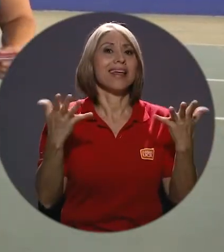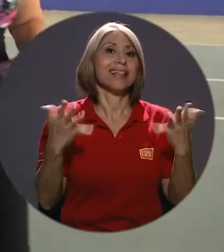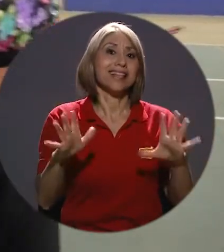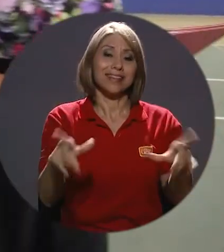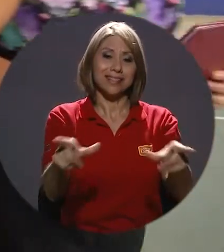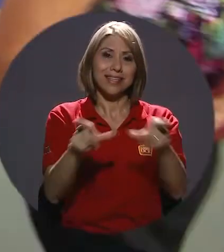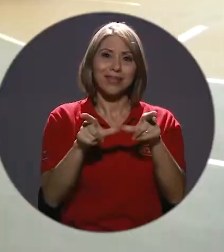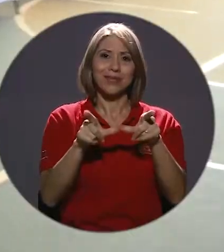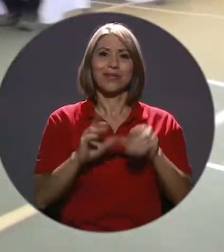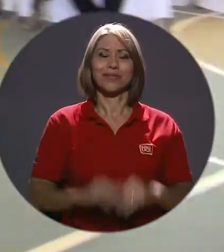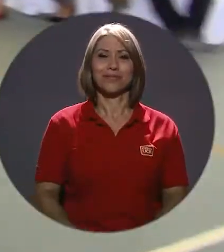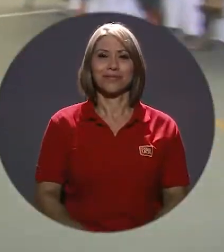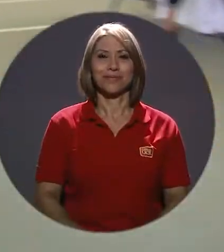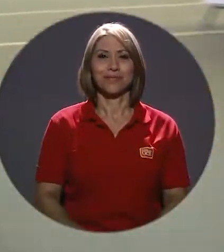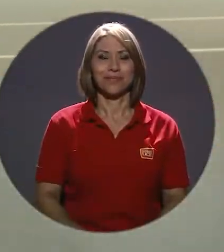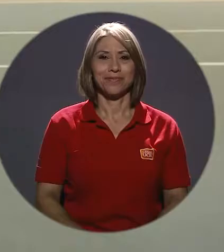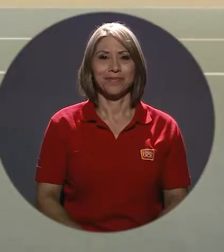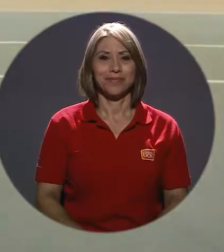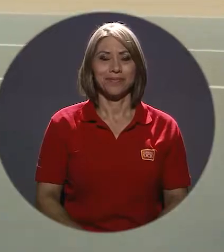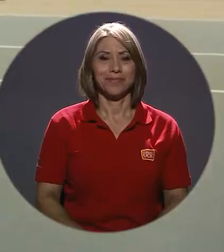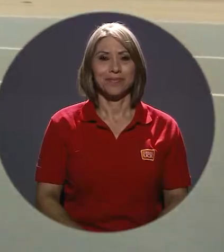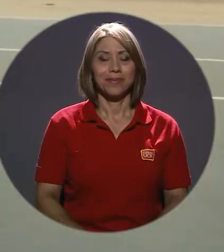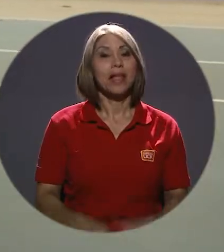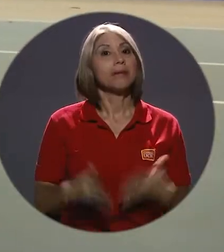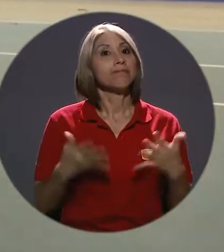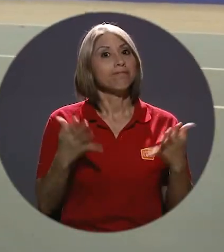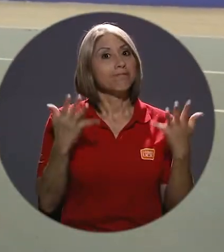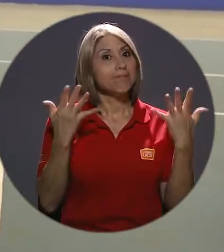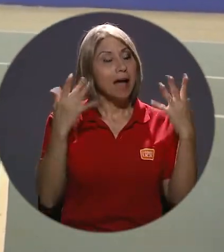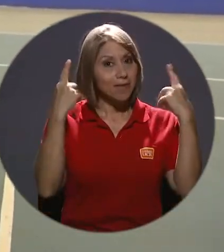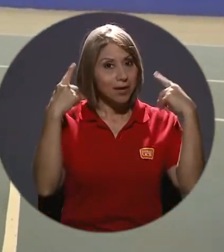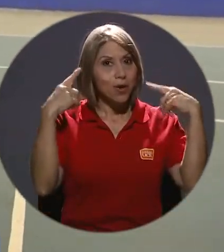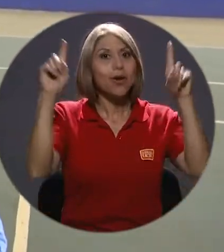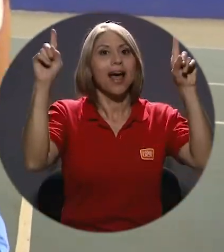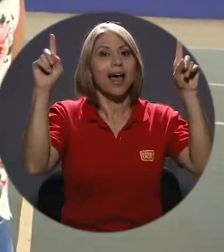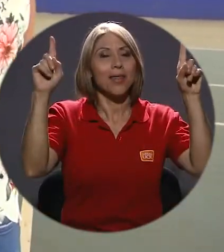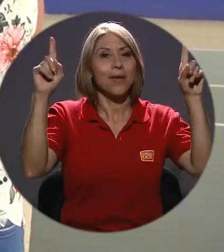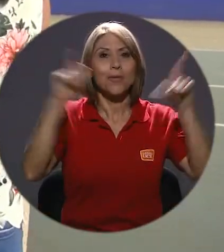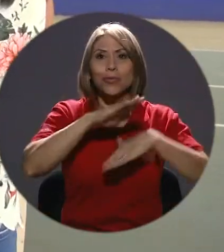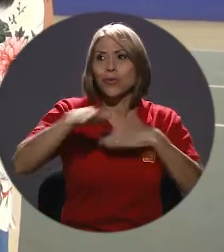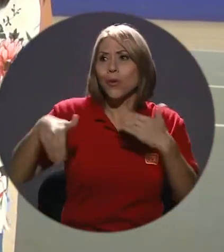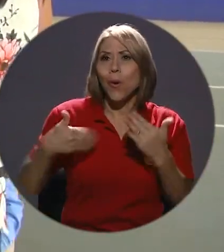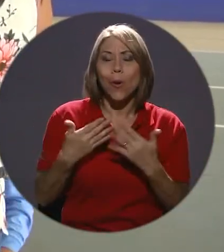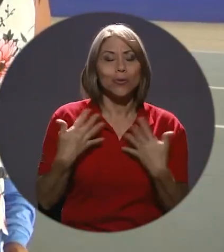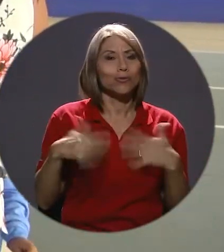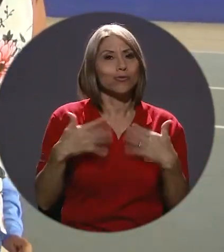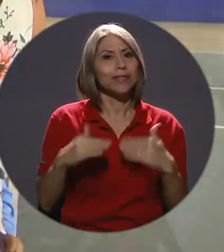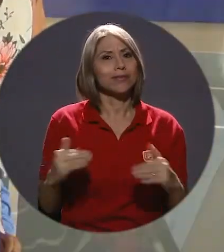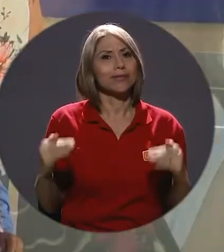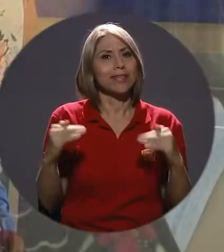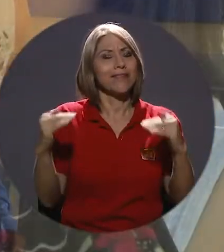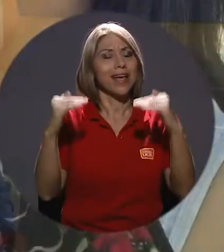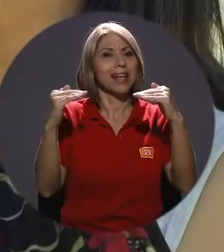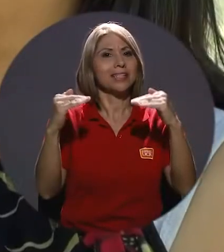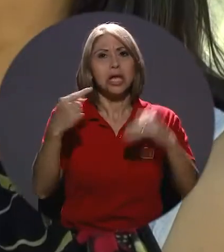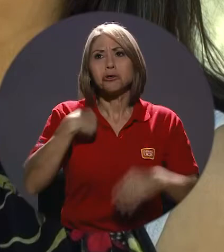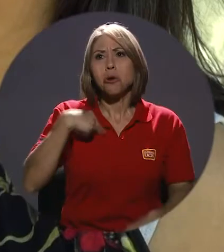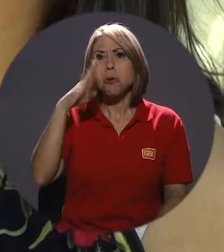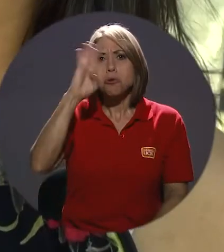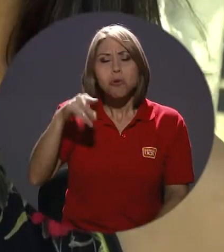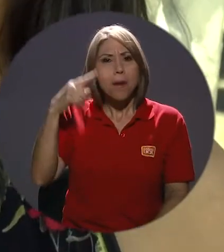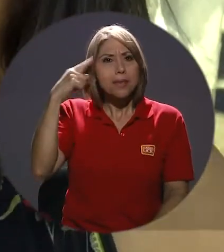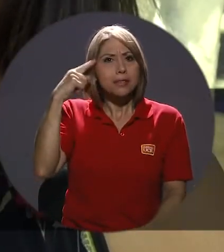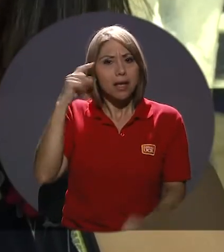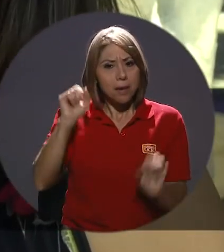hasta la instancia final, y es recoger su título. Haber logrado todos estos niveles tan grandes